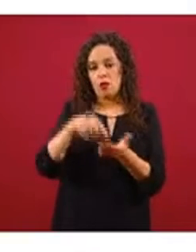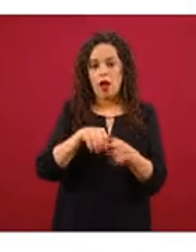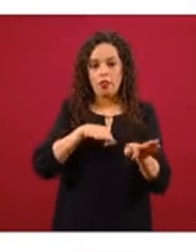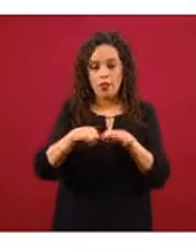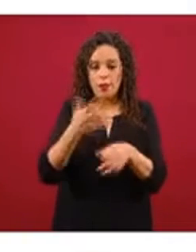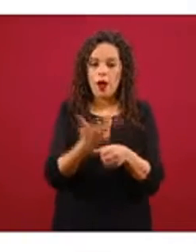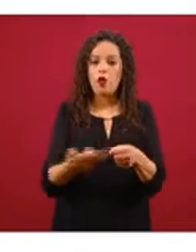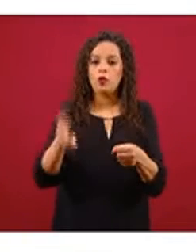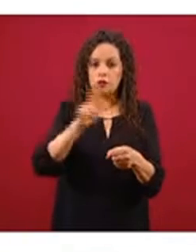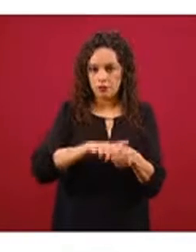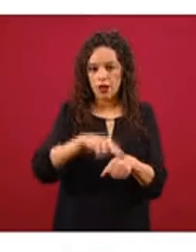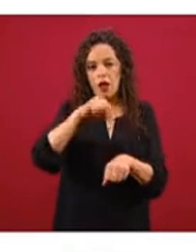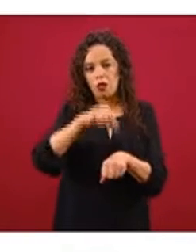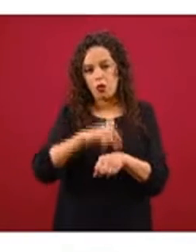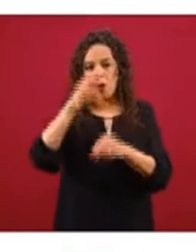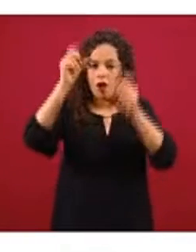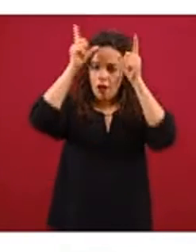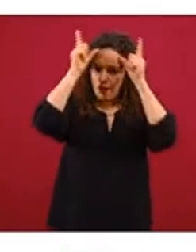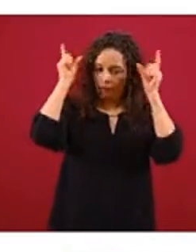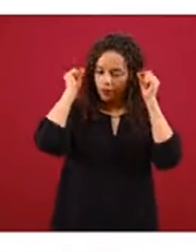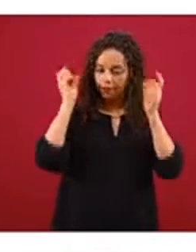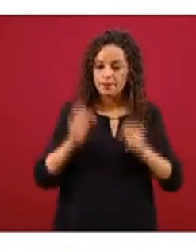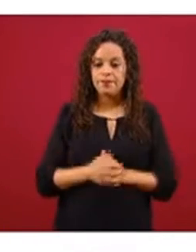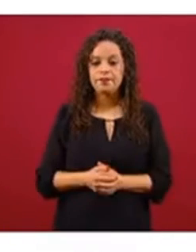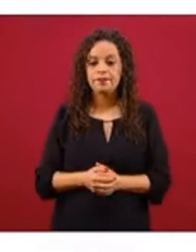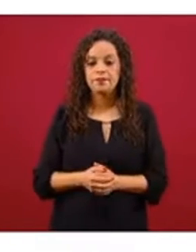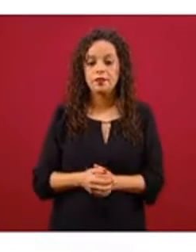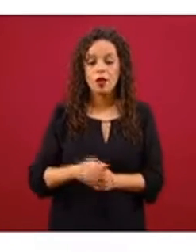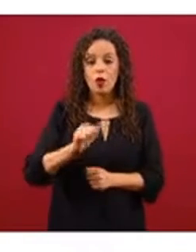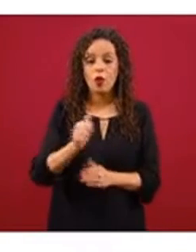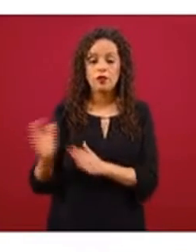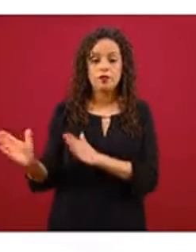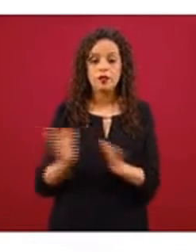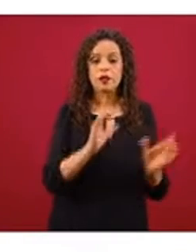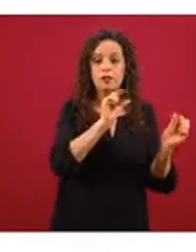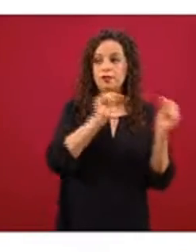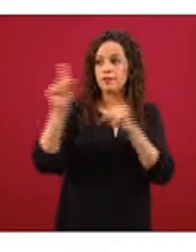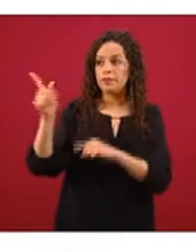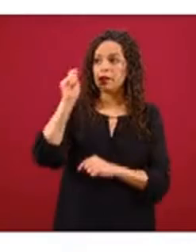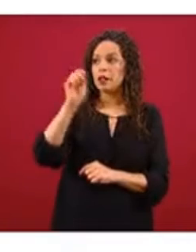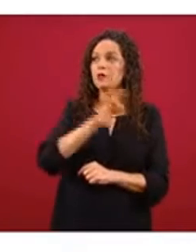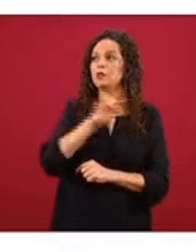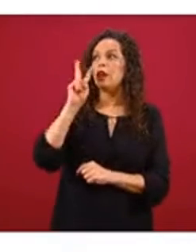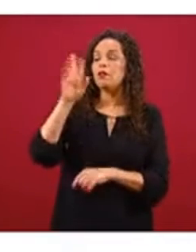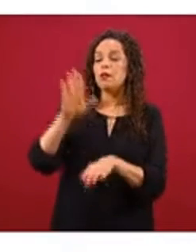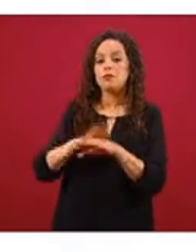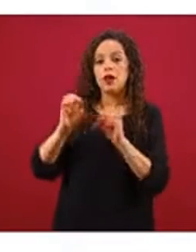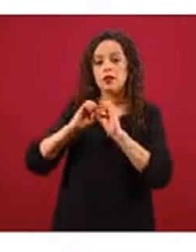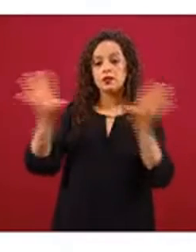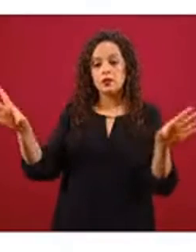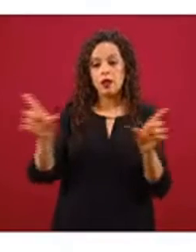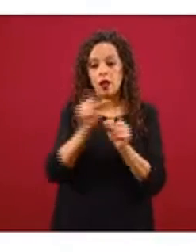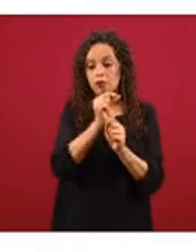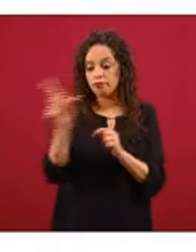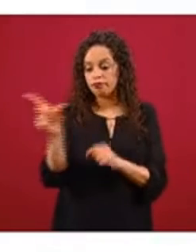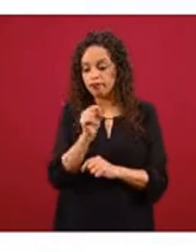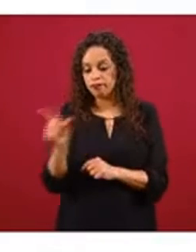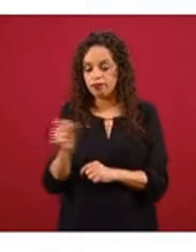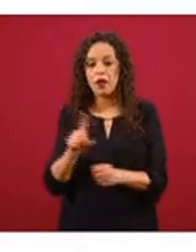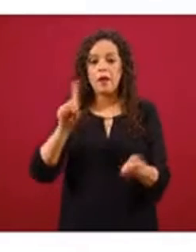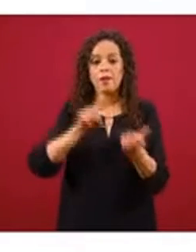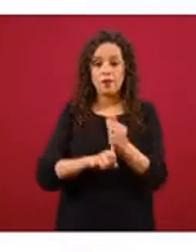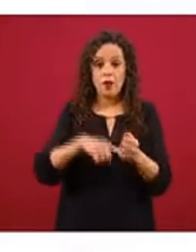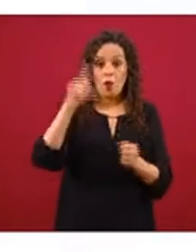siguiente diapositiva, que es precisamente la distribución porcentual por profesión o